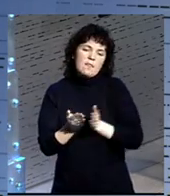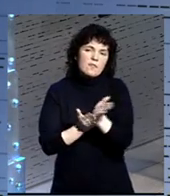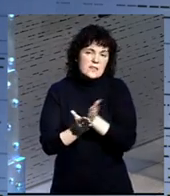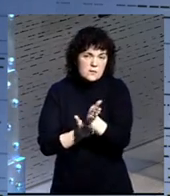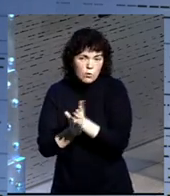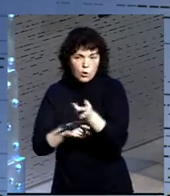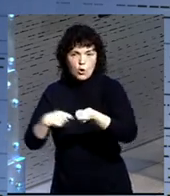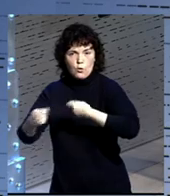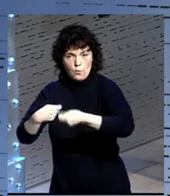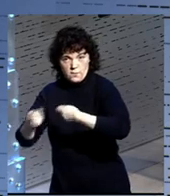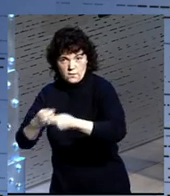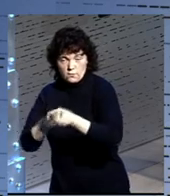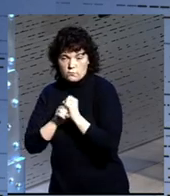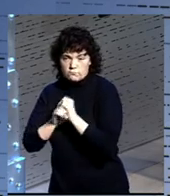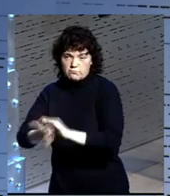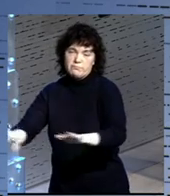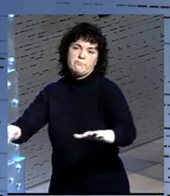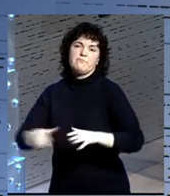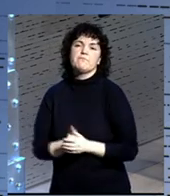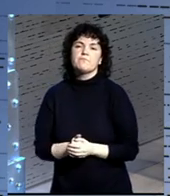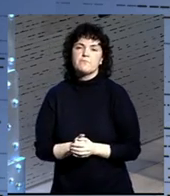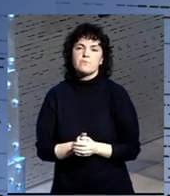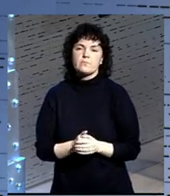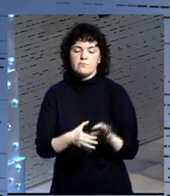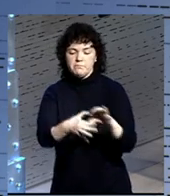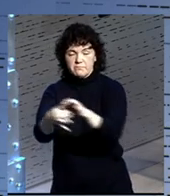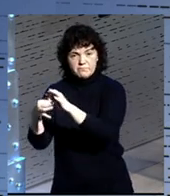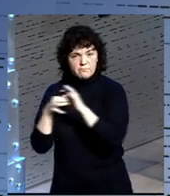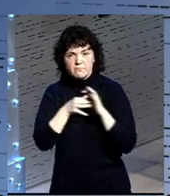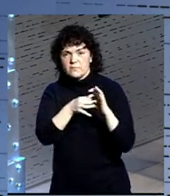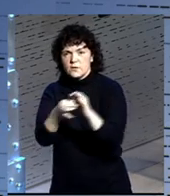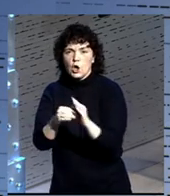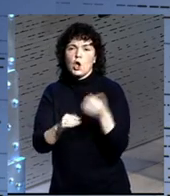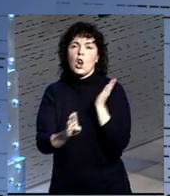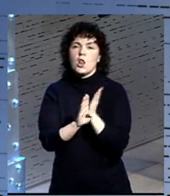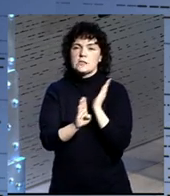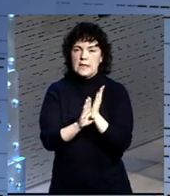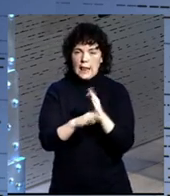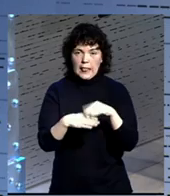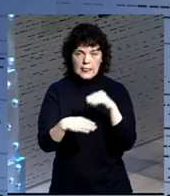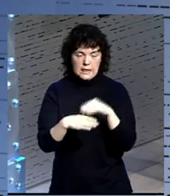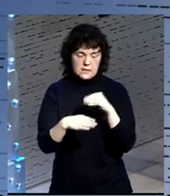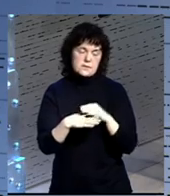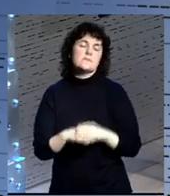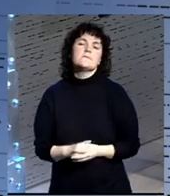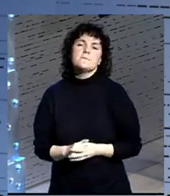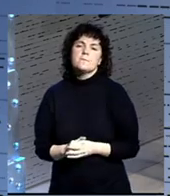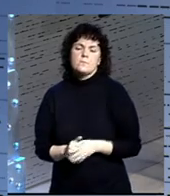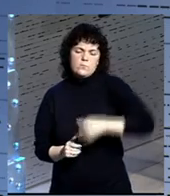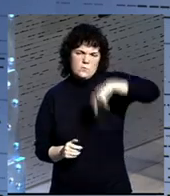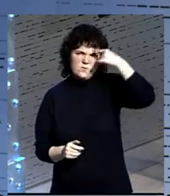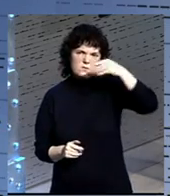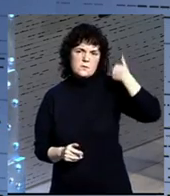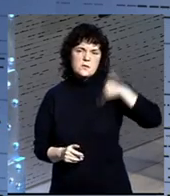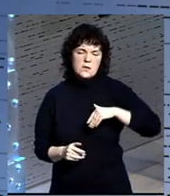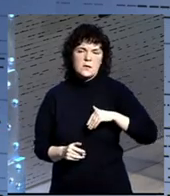la comercialización, la interacción con los clientes. Ya sabíamos,